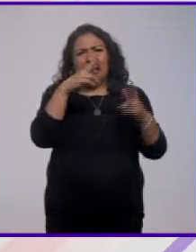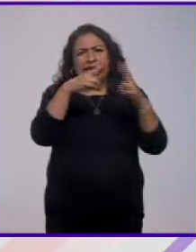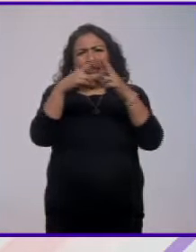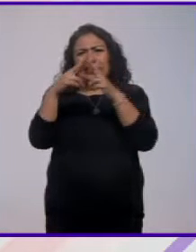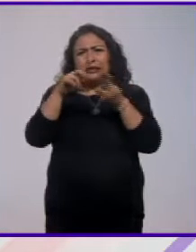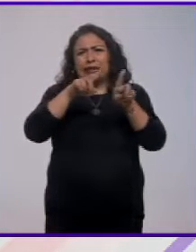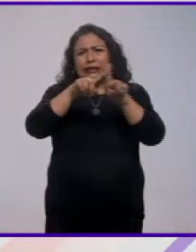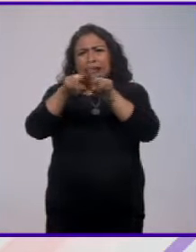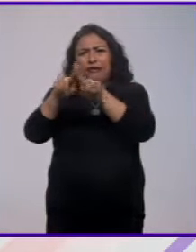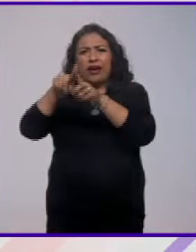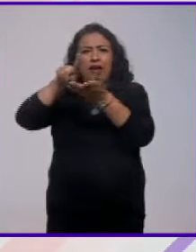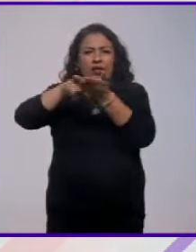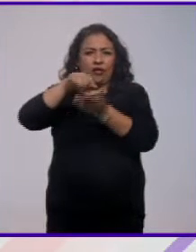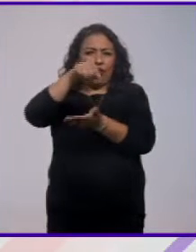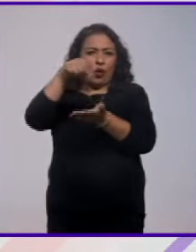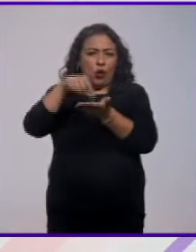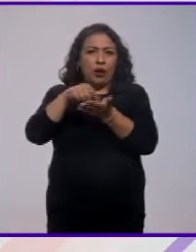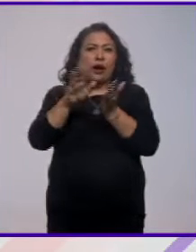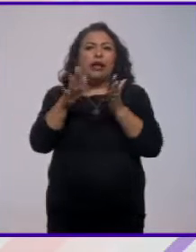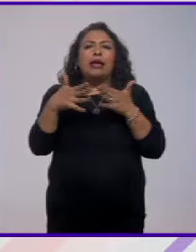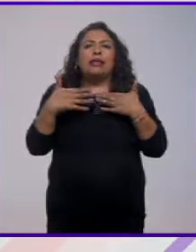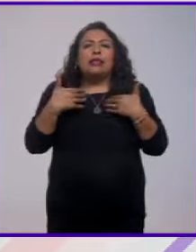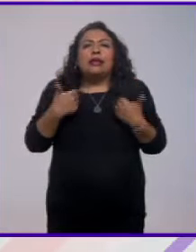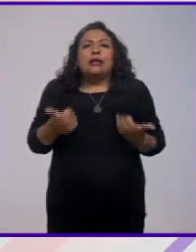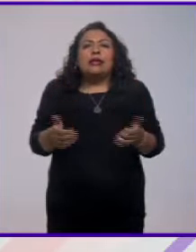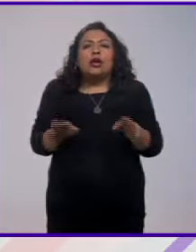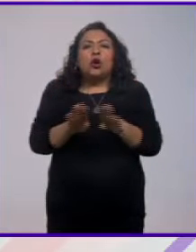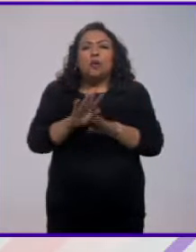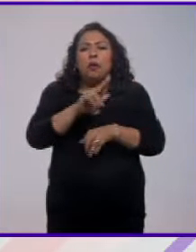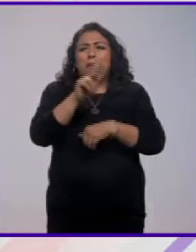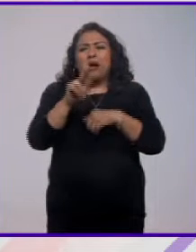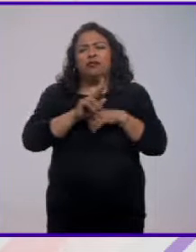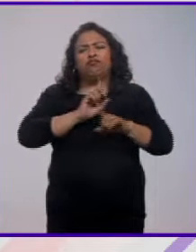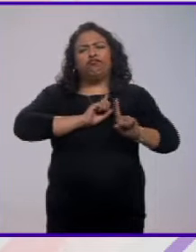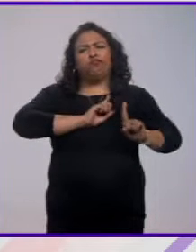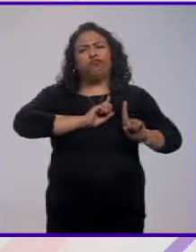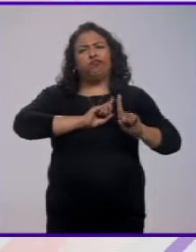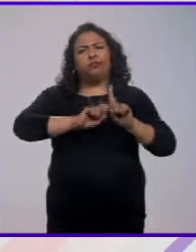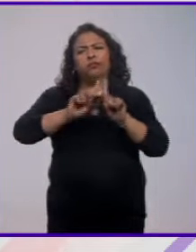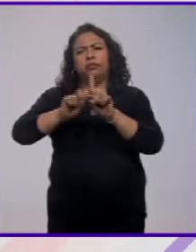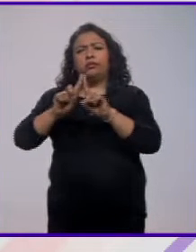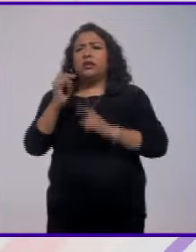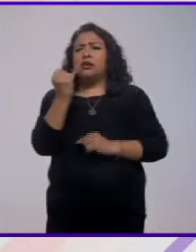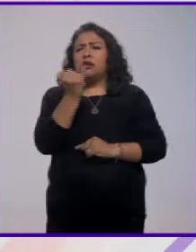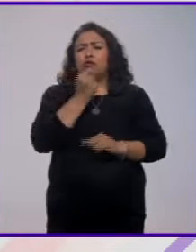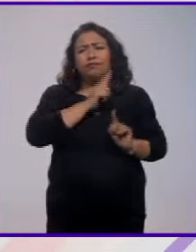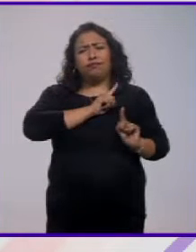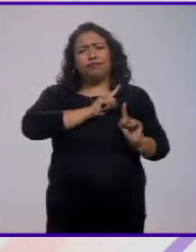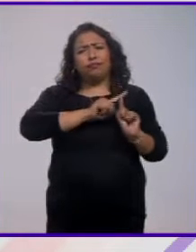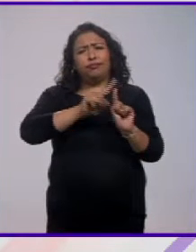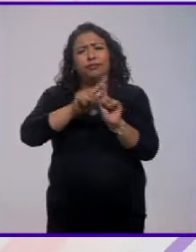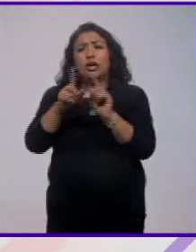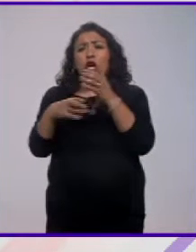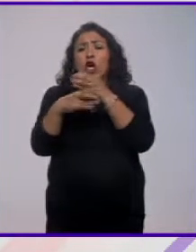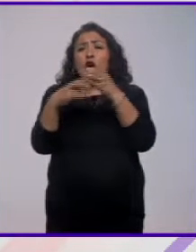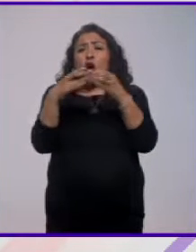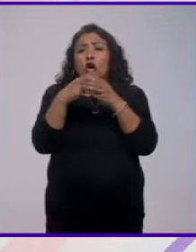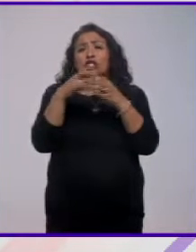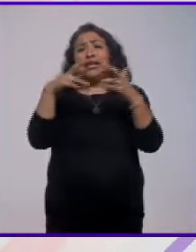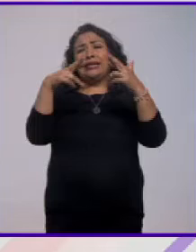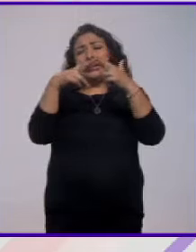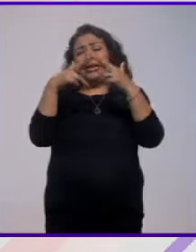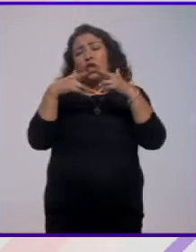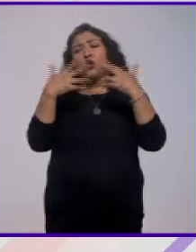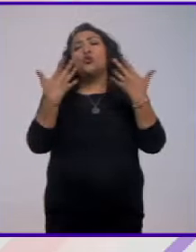que han ocurrido en ese lugar. ¿Cómo entender a un país tan diverso, con tantos idiomas, con tantas cosas y con tantas